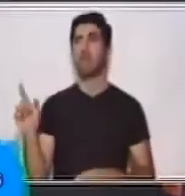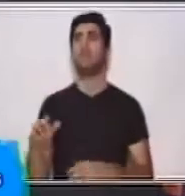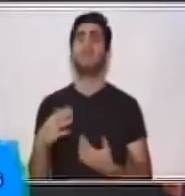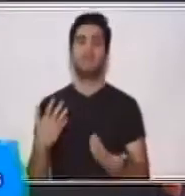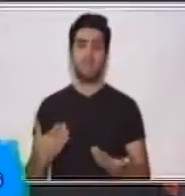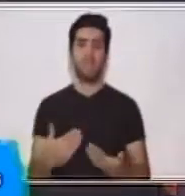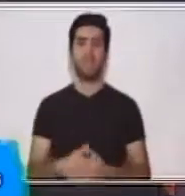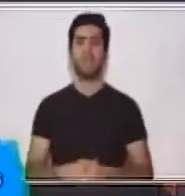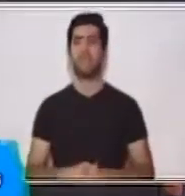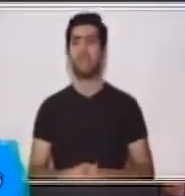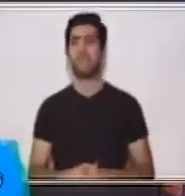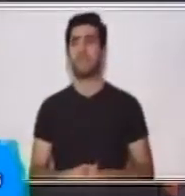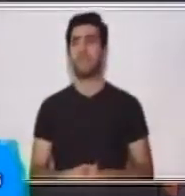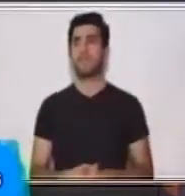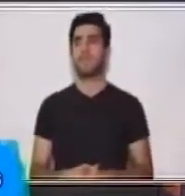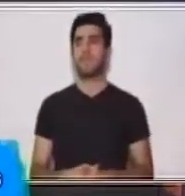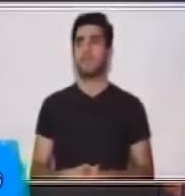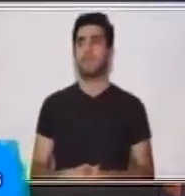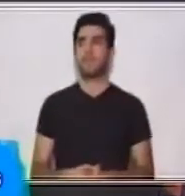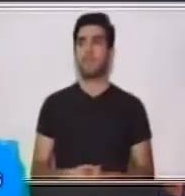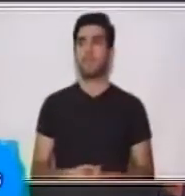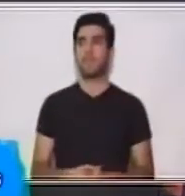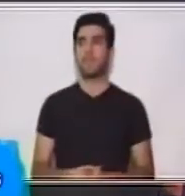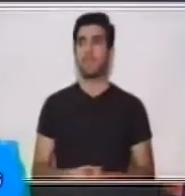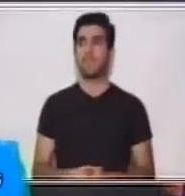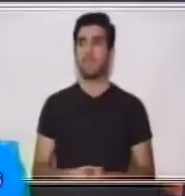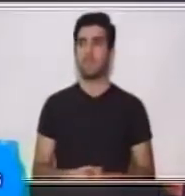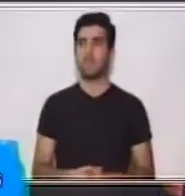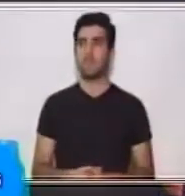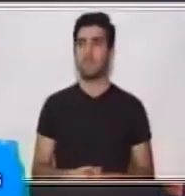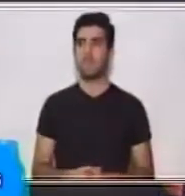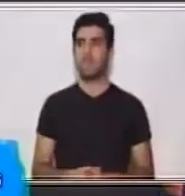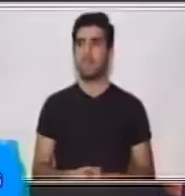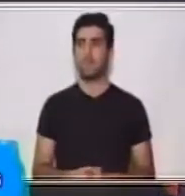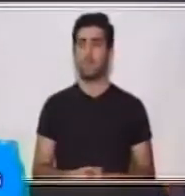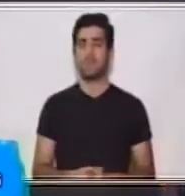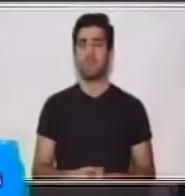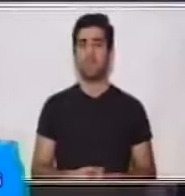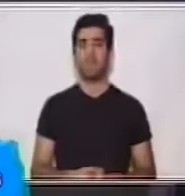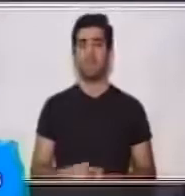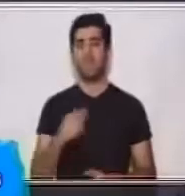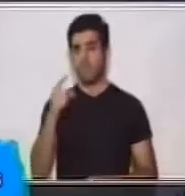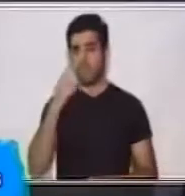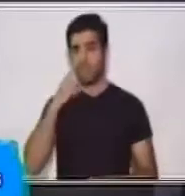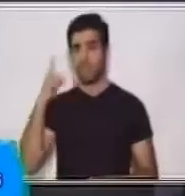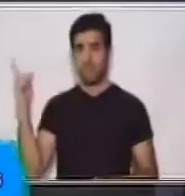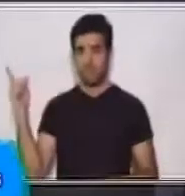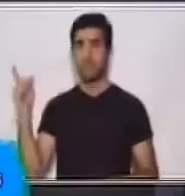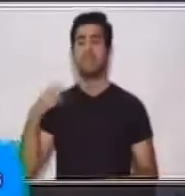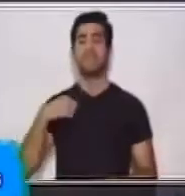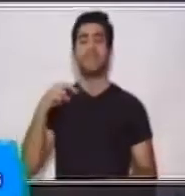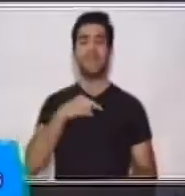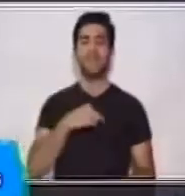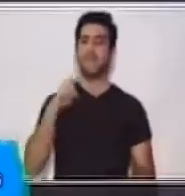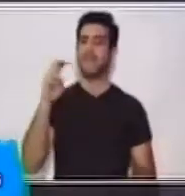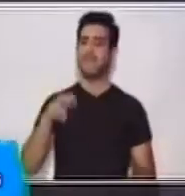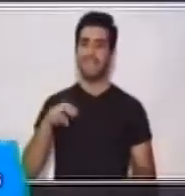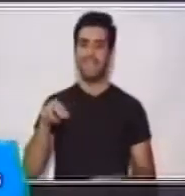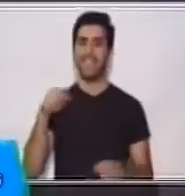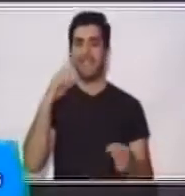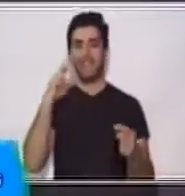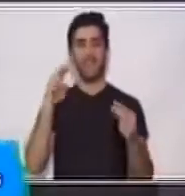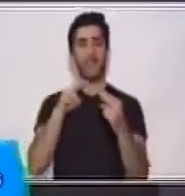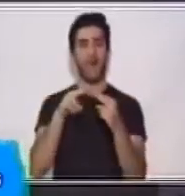cateto Opuesto. opuesto. Tenemos el opuesto y veamos que necesitamos conocer el valor